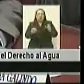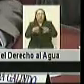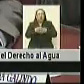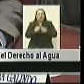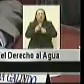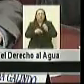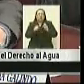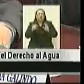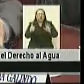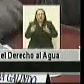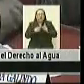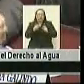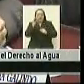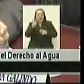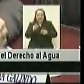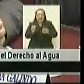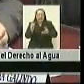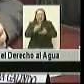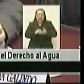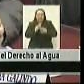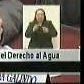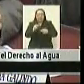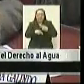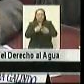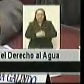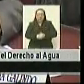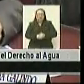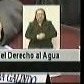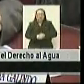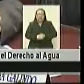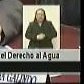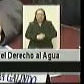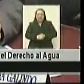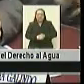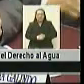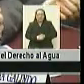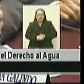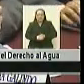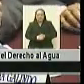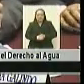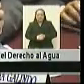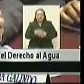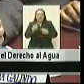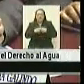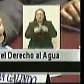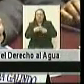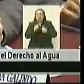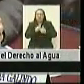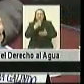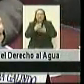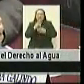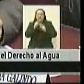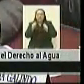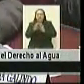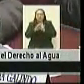al 2016. Entonces creemos que esto va enmarcado en políticas nacionales, va enmarcado en el Acuerdo Nacional, en las sentencias del